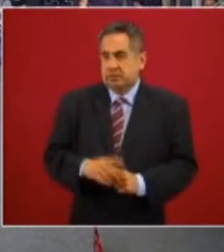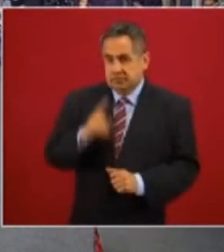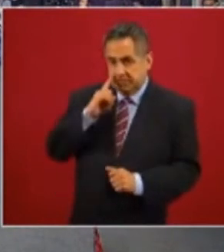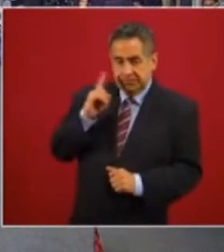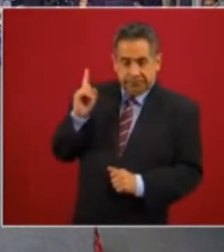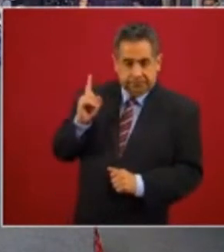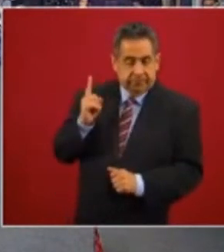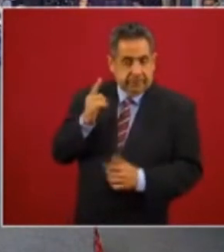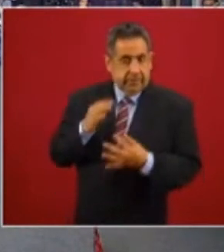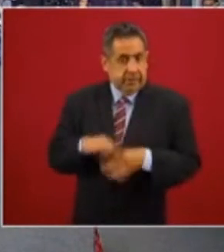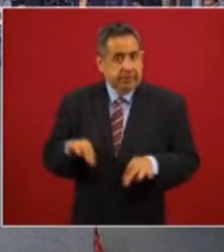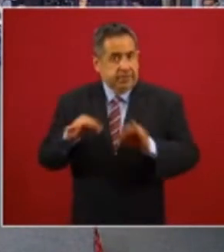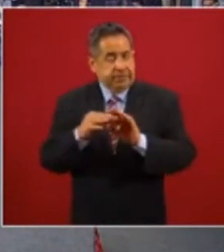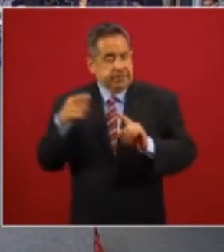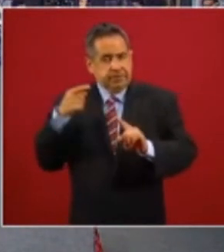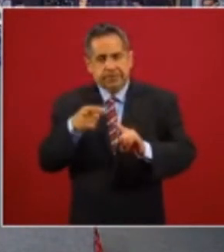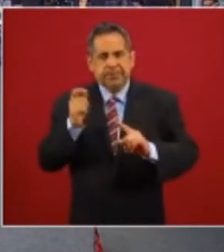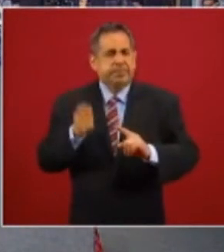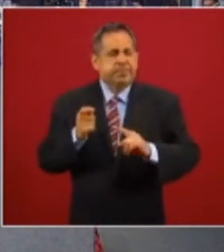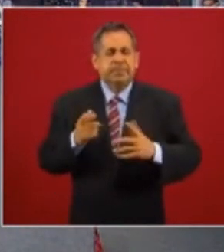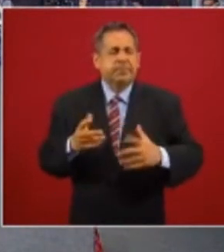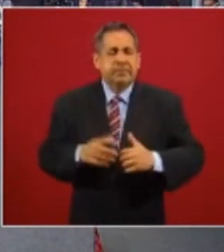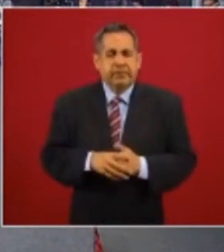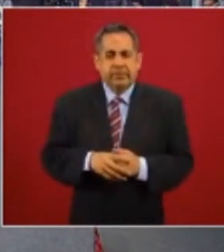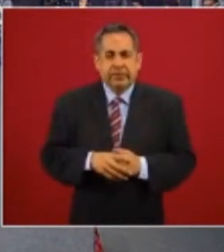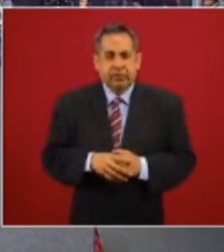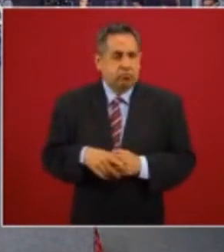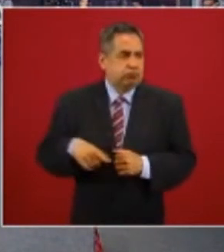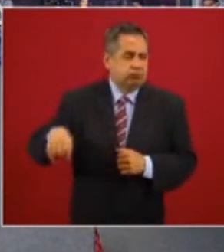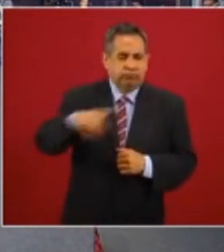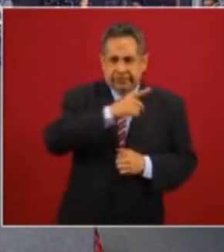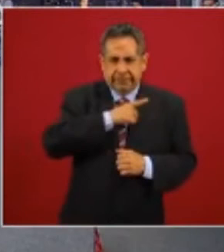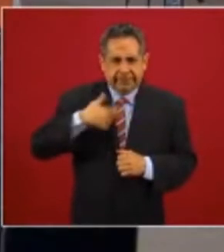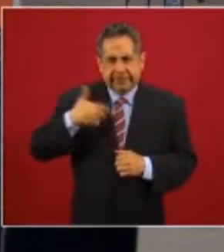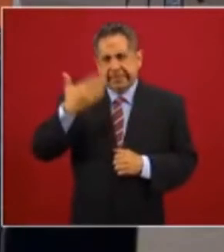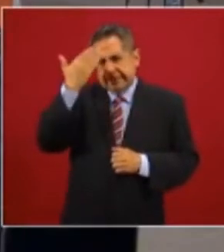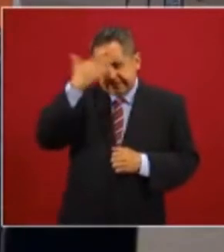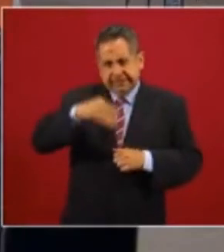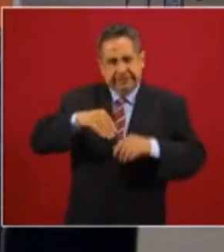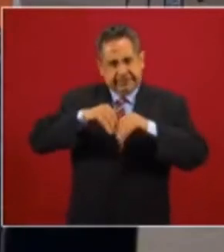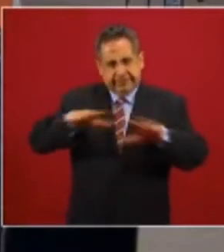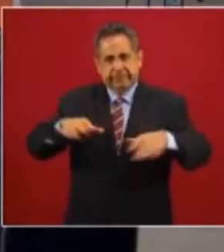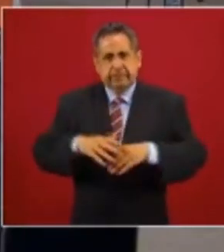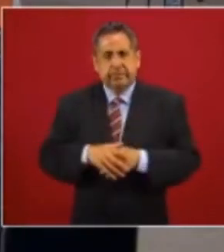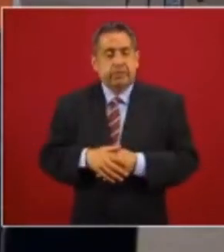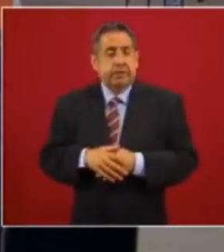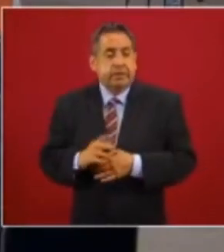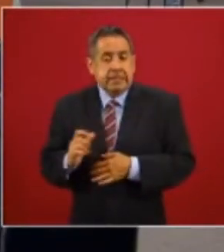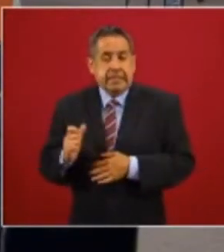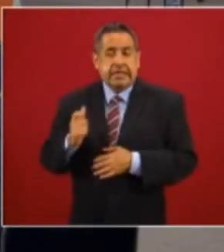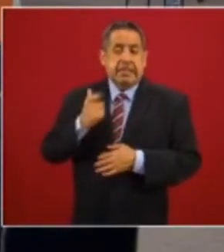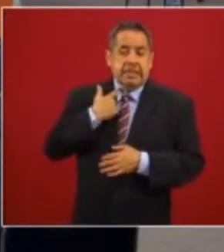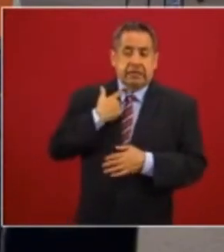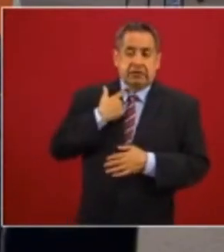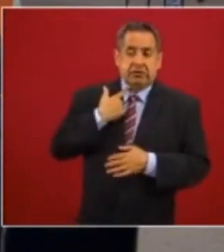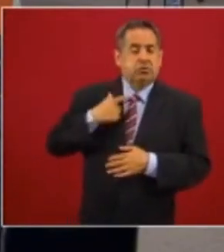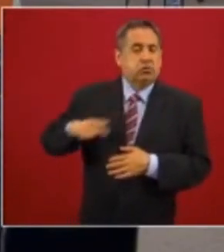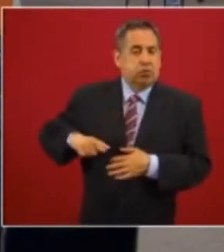importante es que se sepa que cuando gobernaron los que